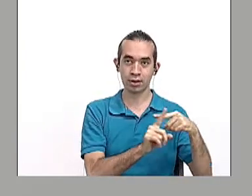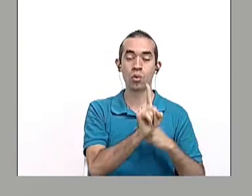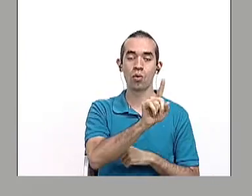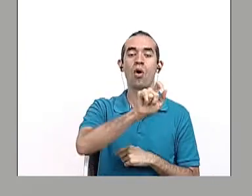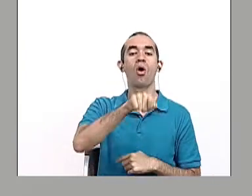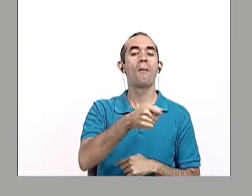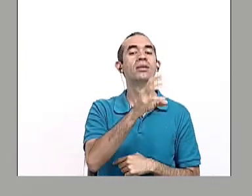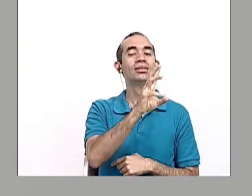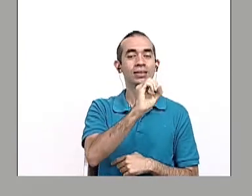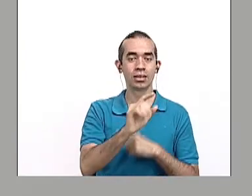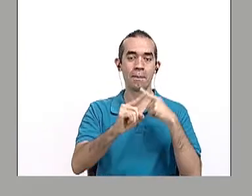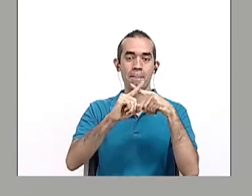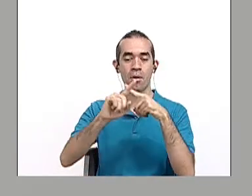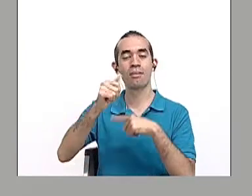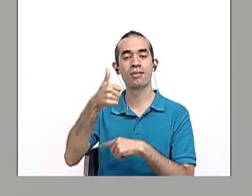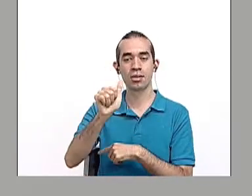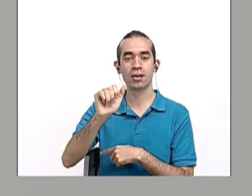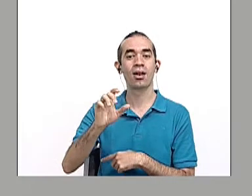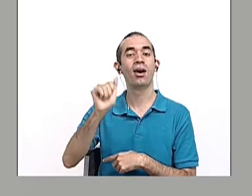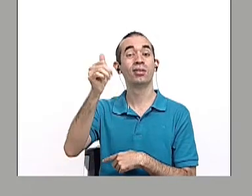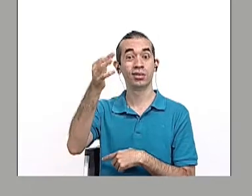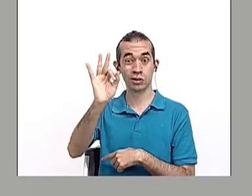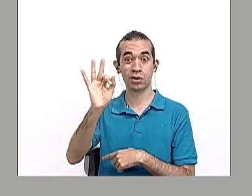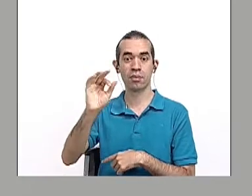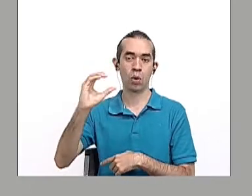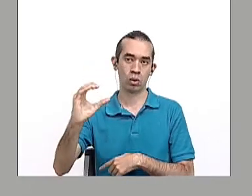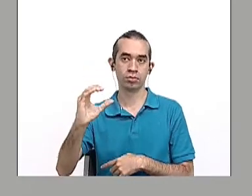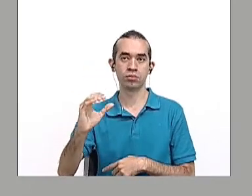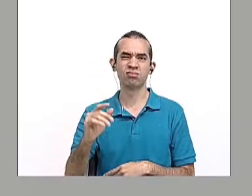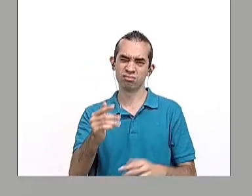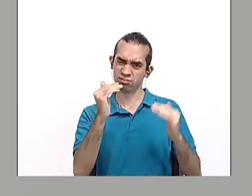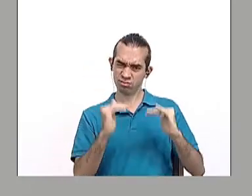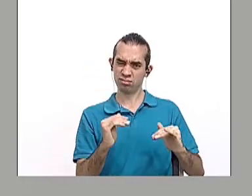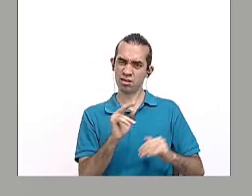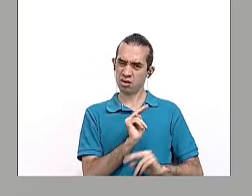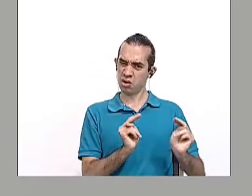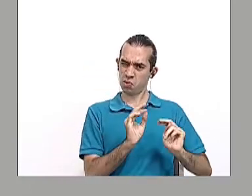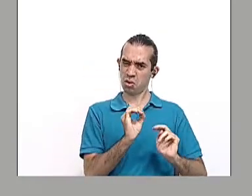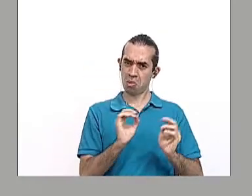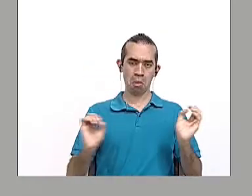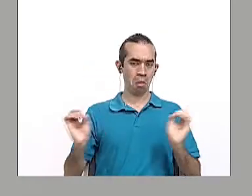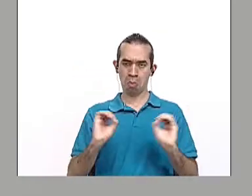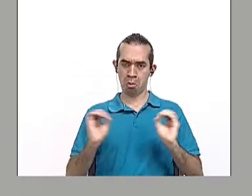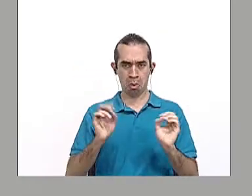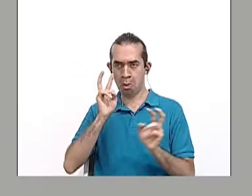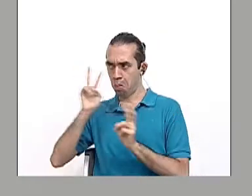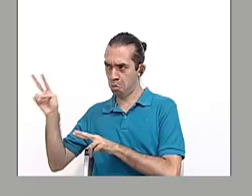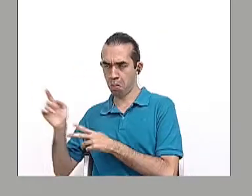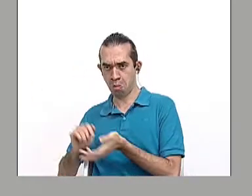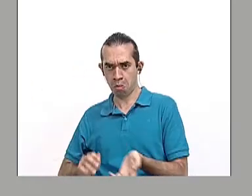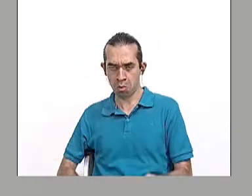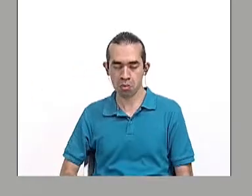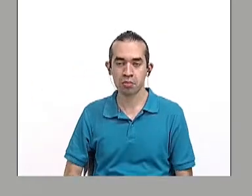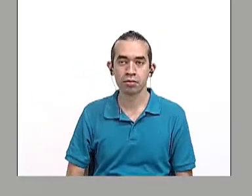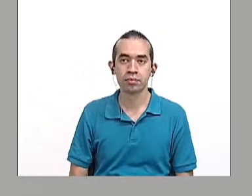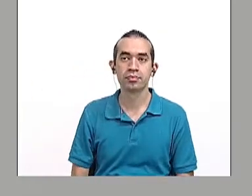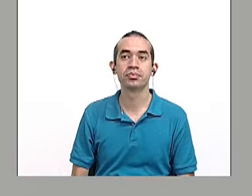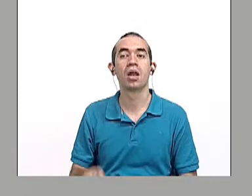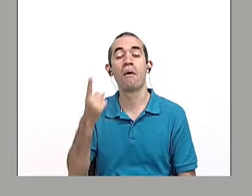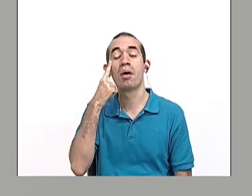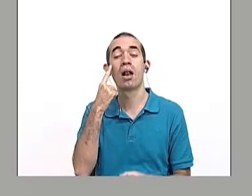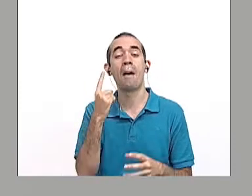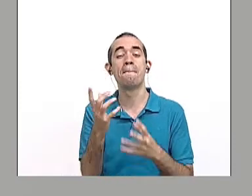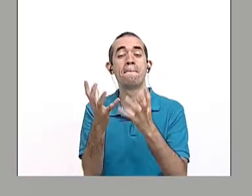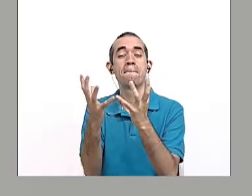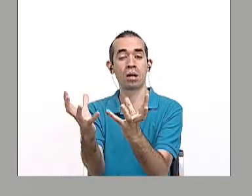19 coulombs. ¿Y qué pasa con el neutrón? No tiene carga eléctrica. Muy bien. Ahora comparemos las masas.